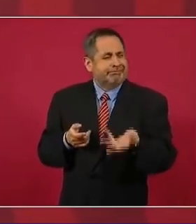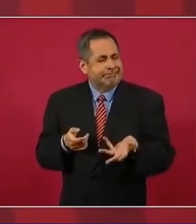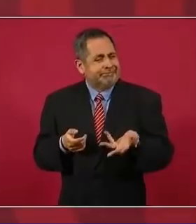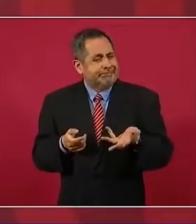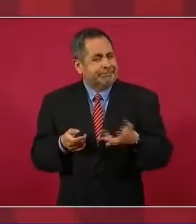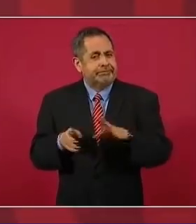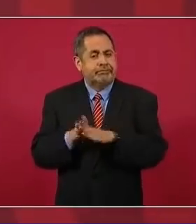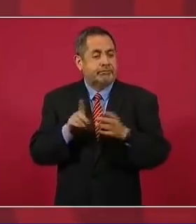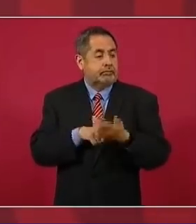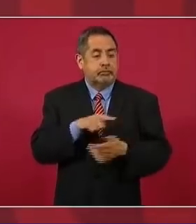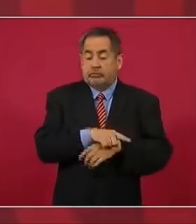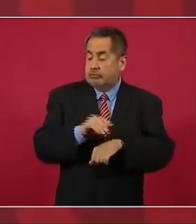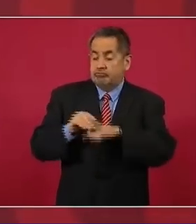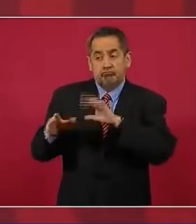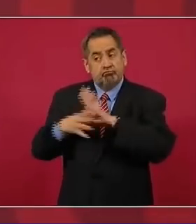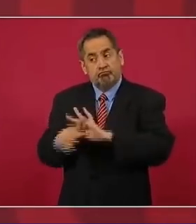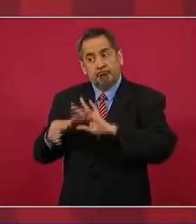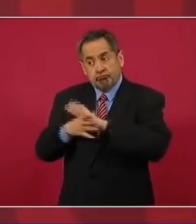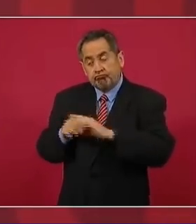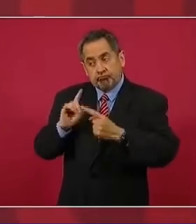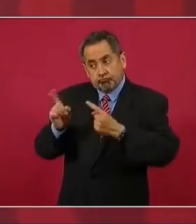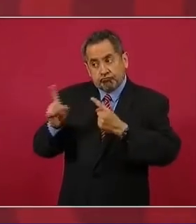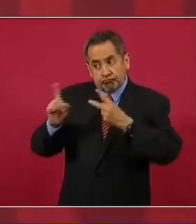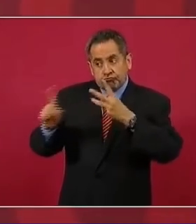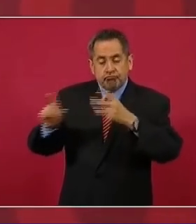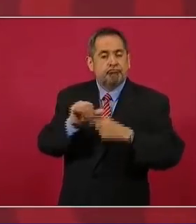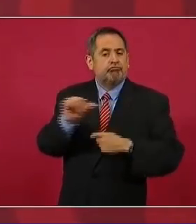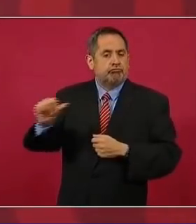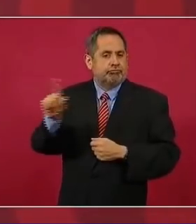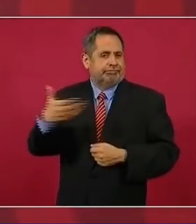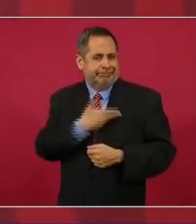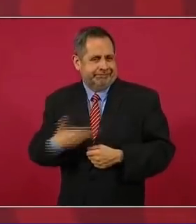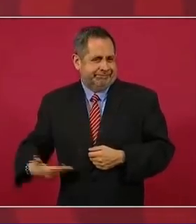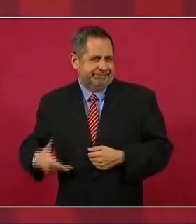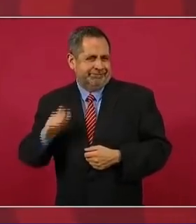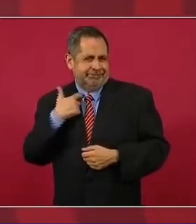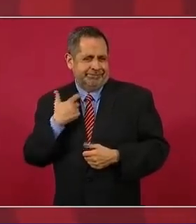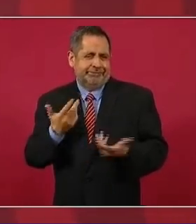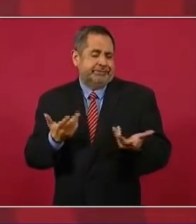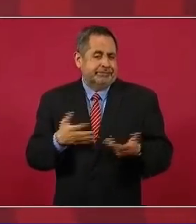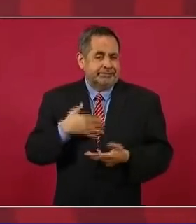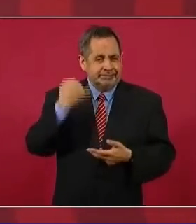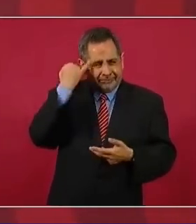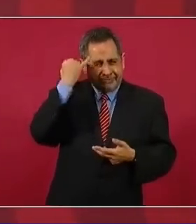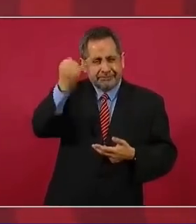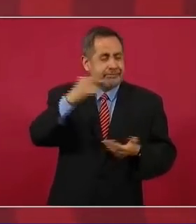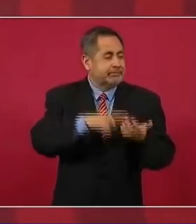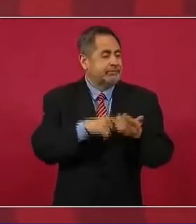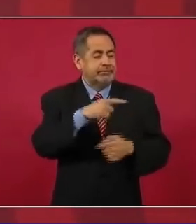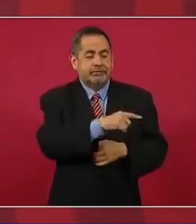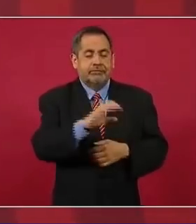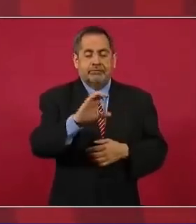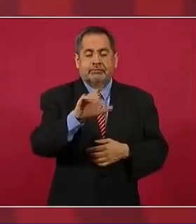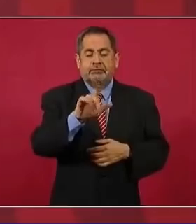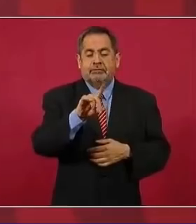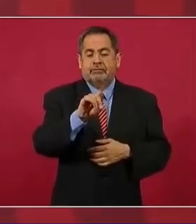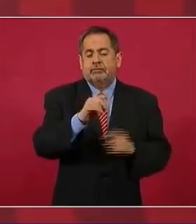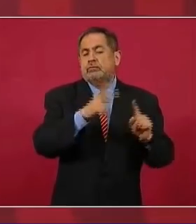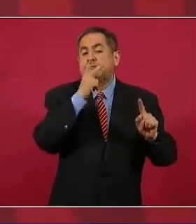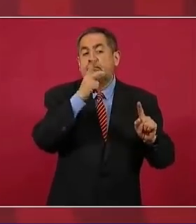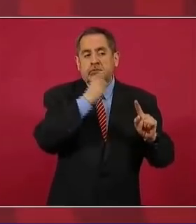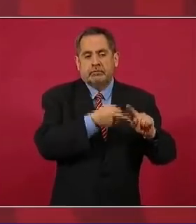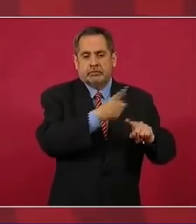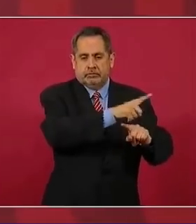tenían mucha influencia con los presidentes. Imagínense si Claudio Papá